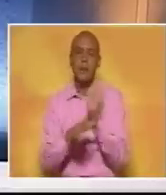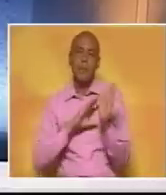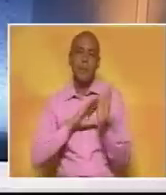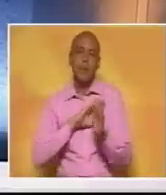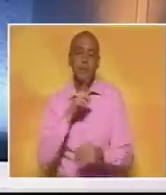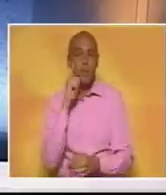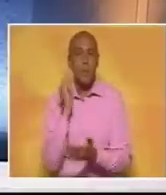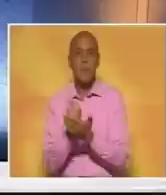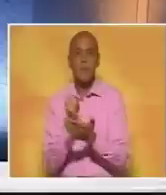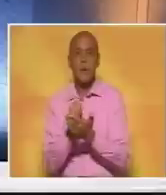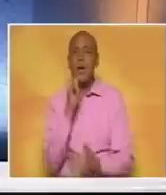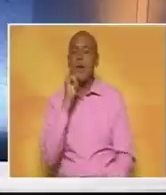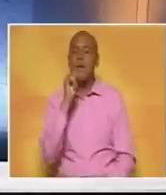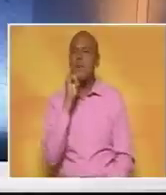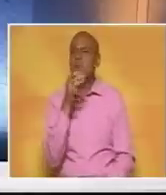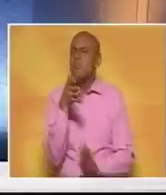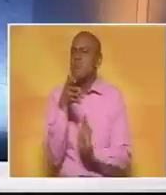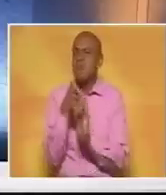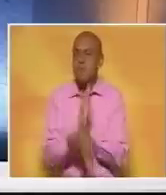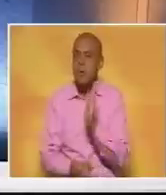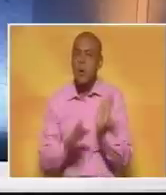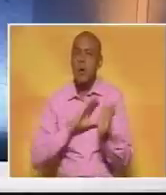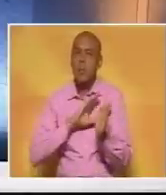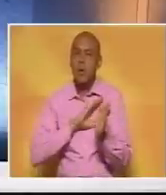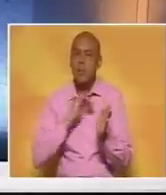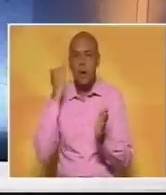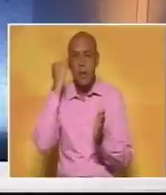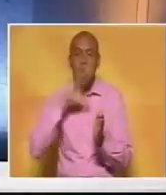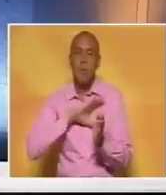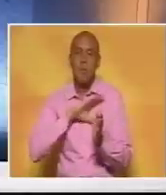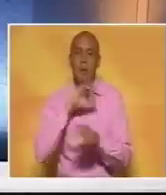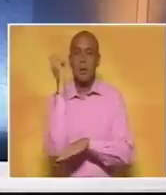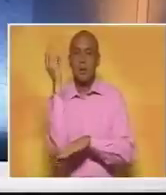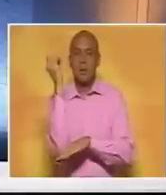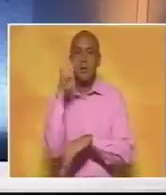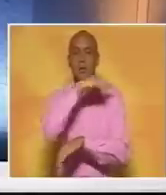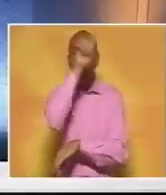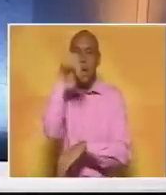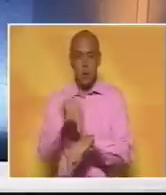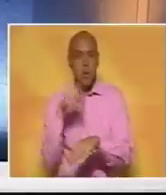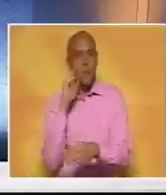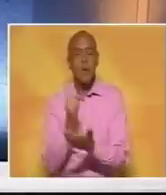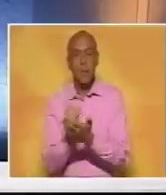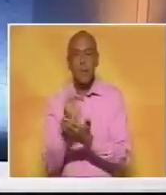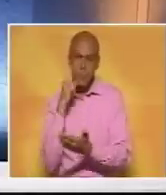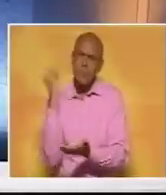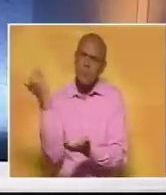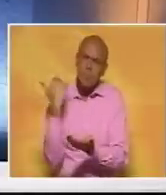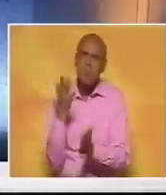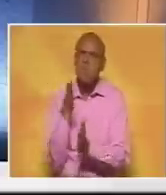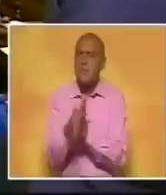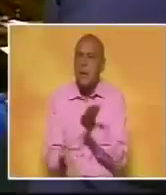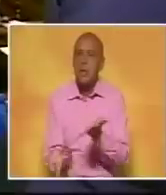Manuel Covela nos trae todos los detalles desde el Palacio Federal Legislativo. Adelante, Manuel, buenas tardes.